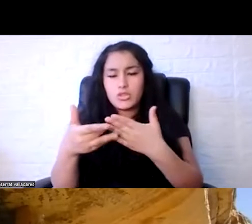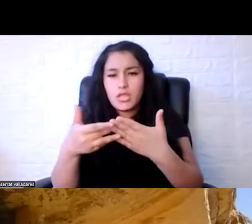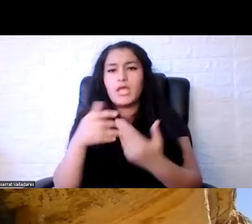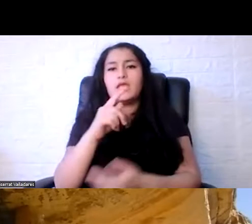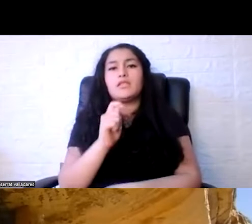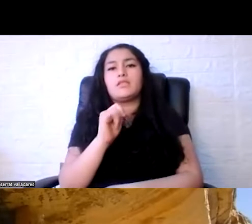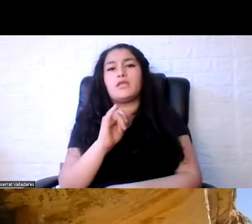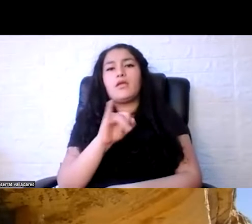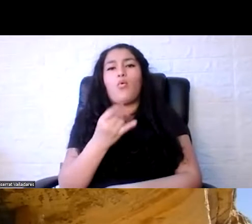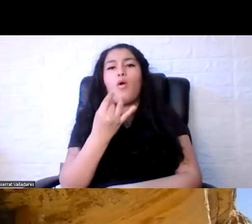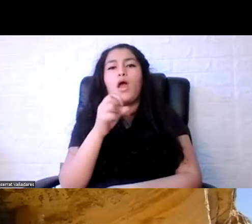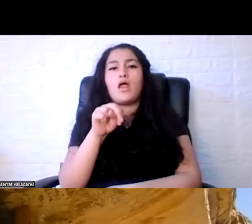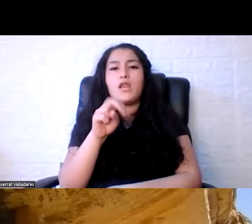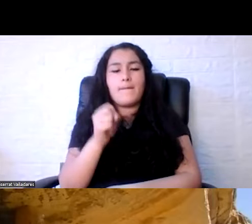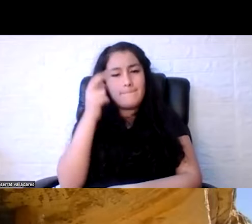Y